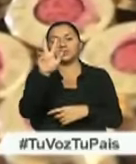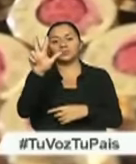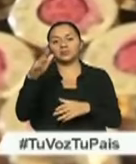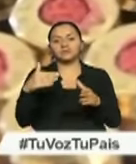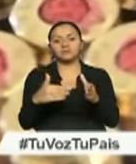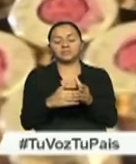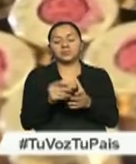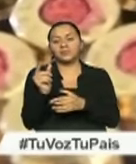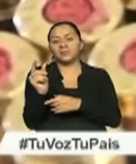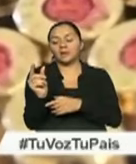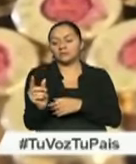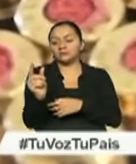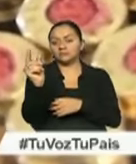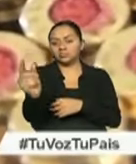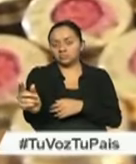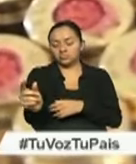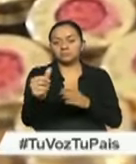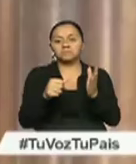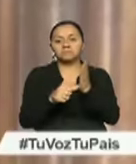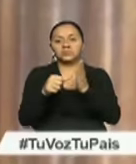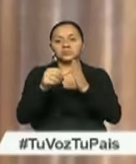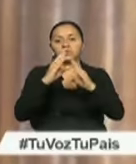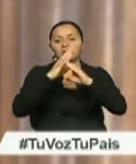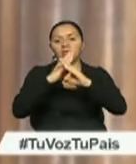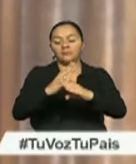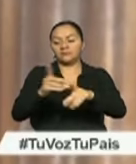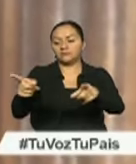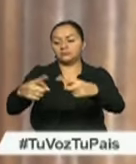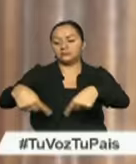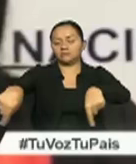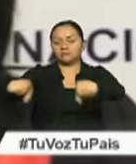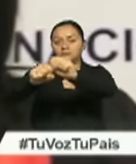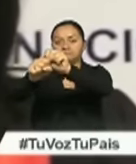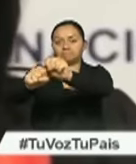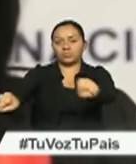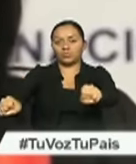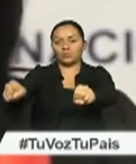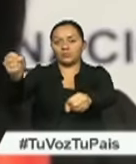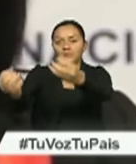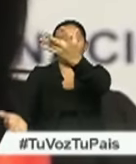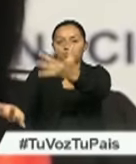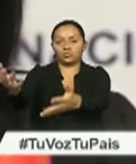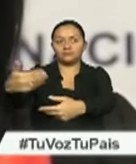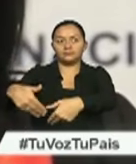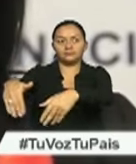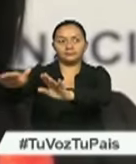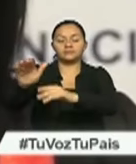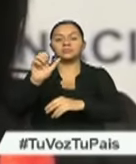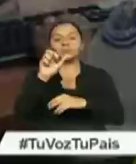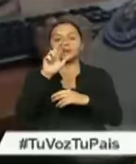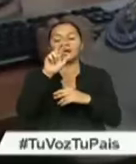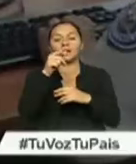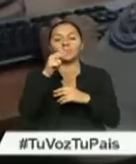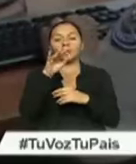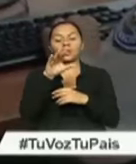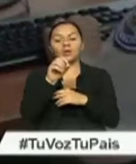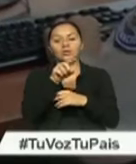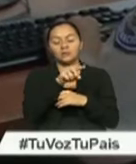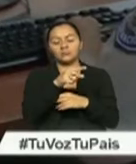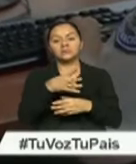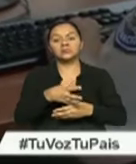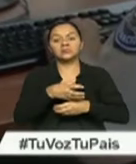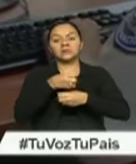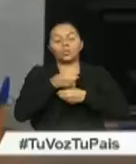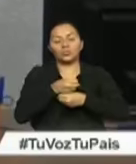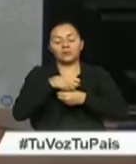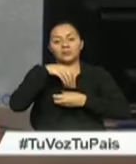municiones y 205 vainas al Ministerio de Defensa para su posterior destrucción. Karina Argüello, subsecretaria de Seguridad Interna, aclaró que